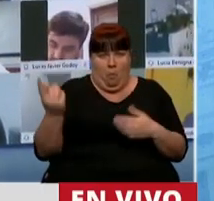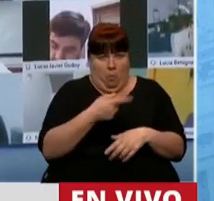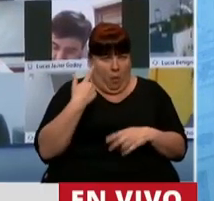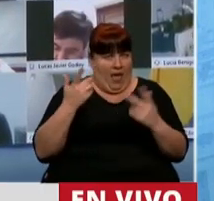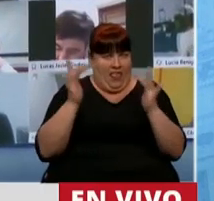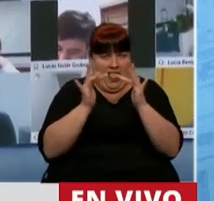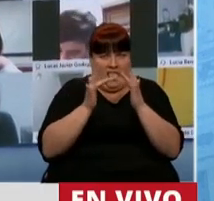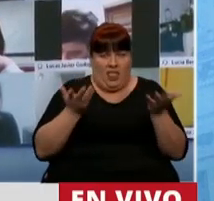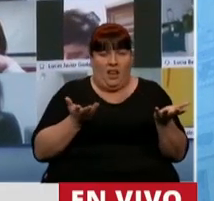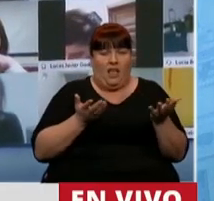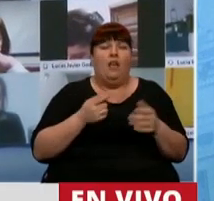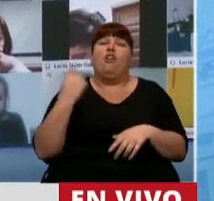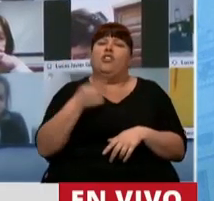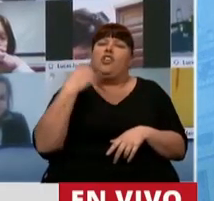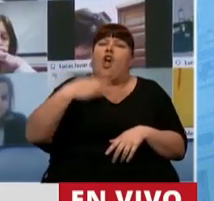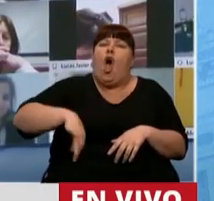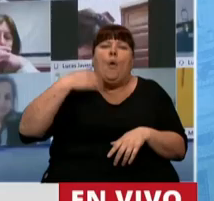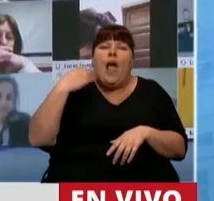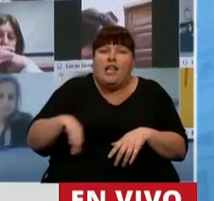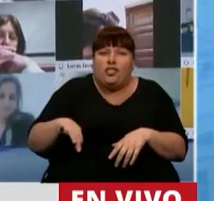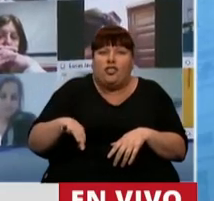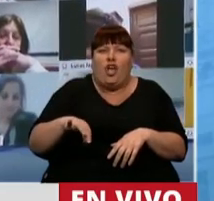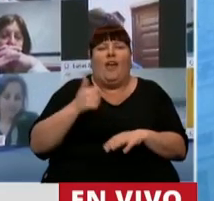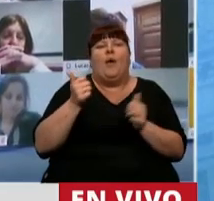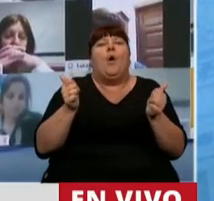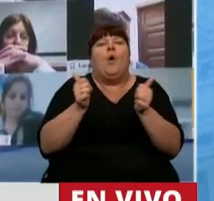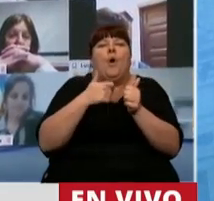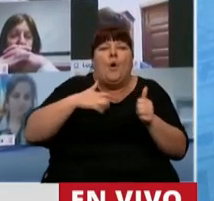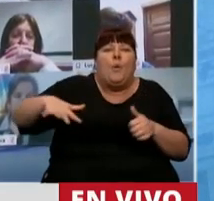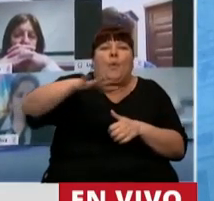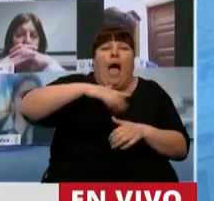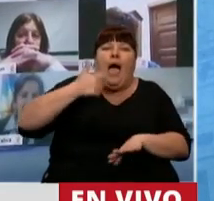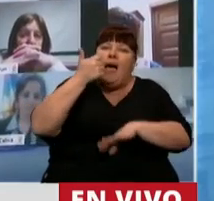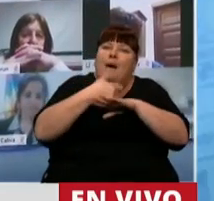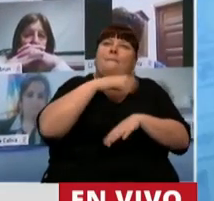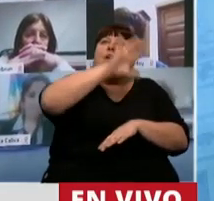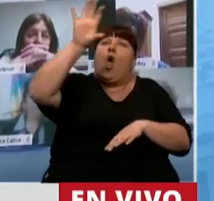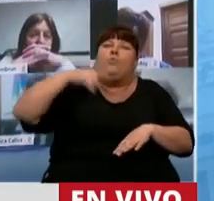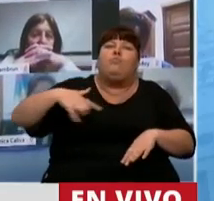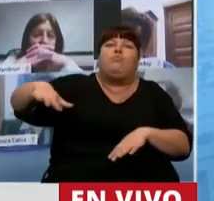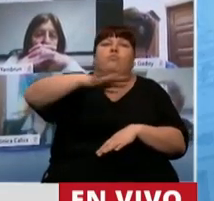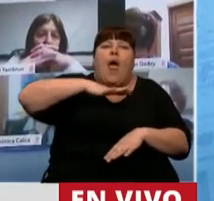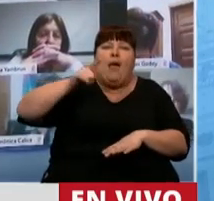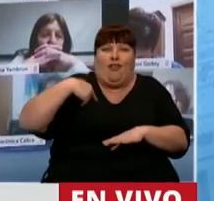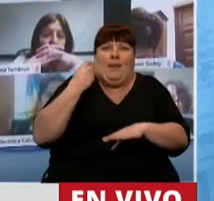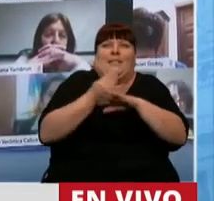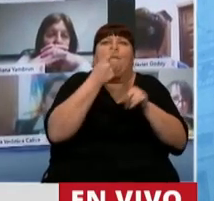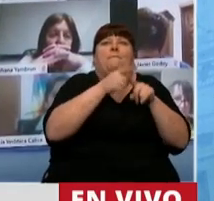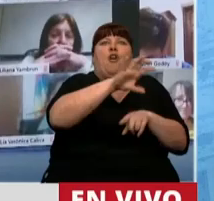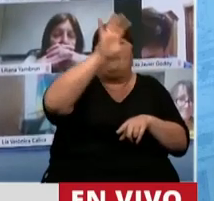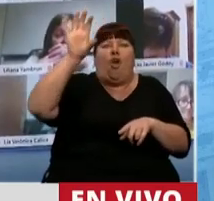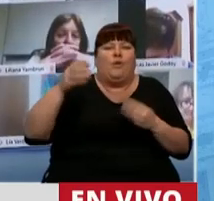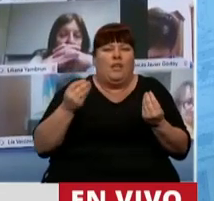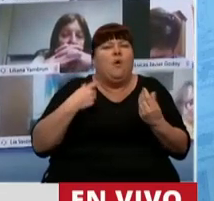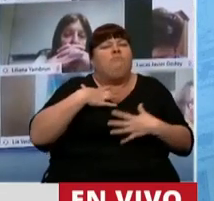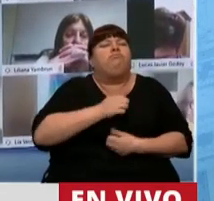hacer remotamente, nosotros tenemos la obligación de estar al lado de nuestro vecino, de nuestro pueblo, de nuestros representados. ¿Por